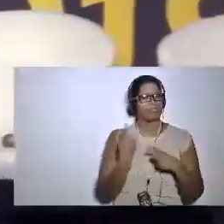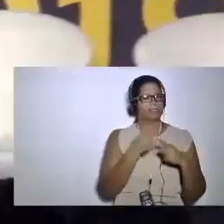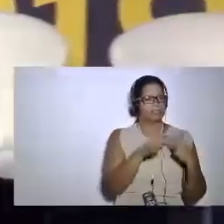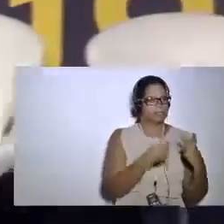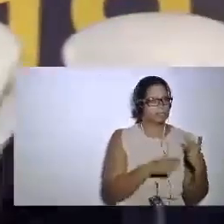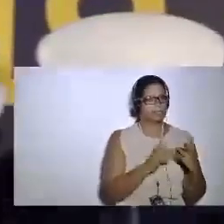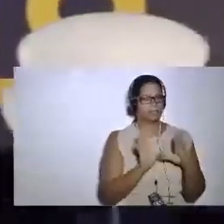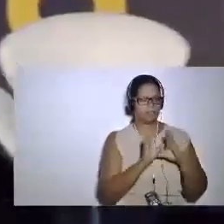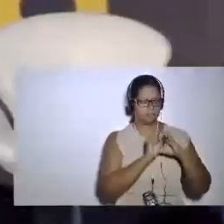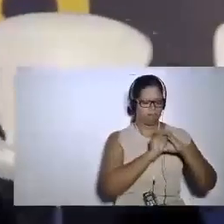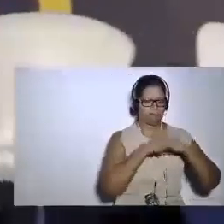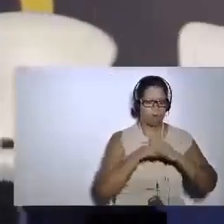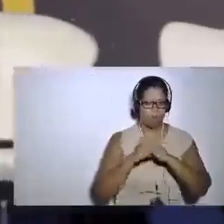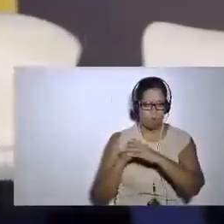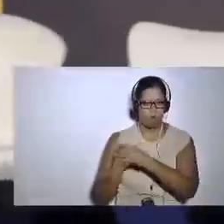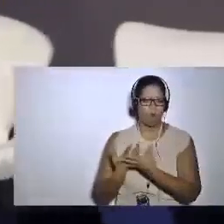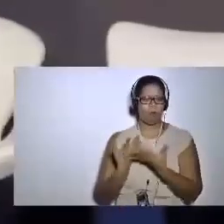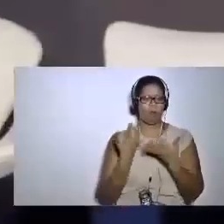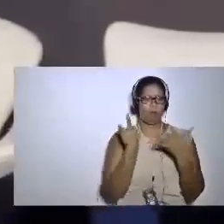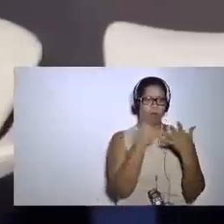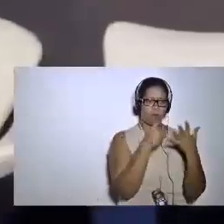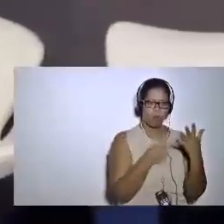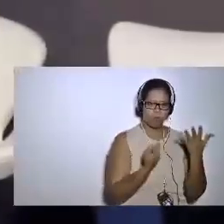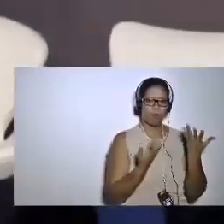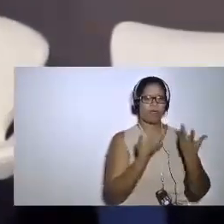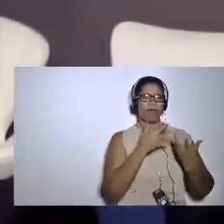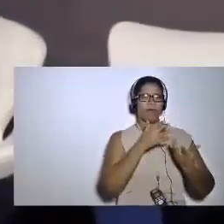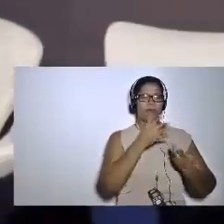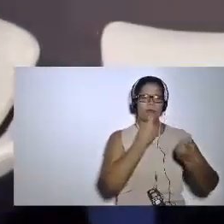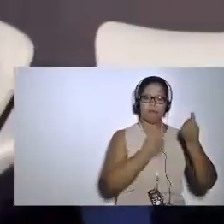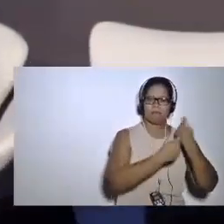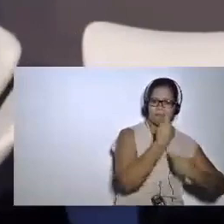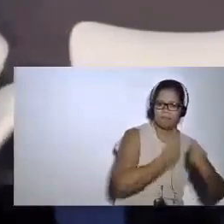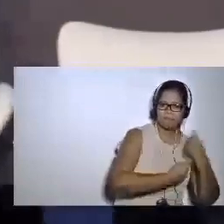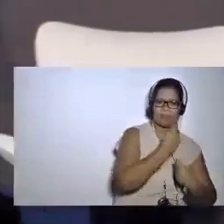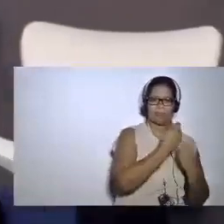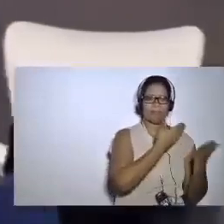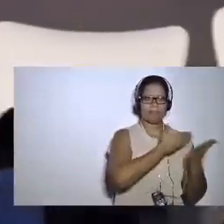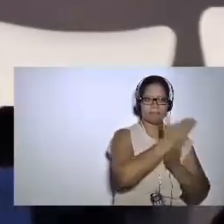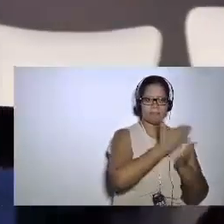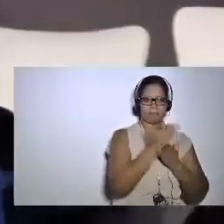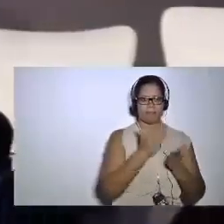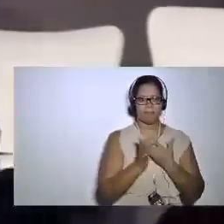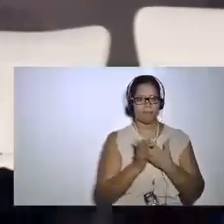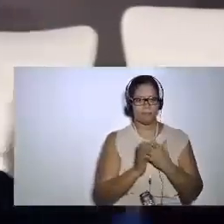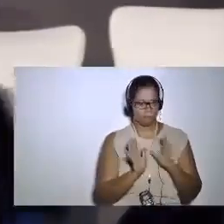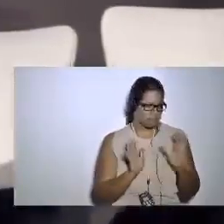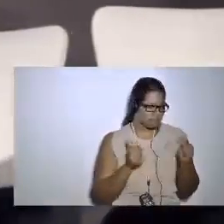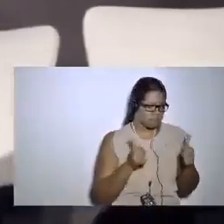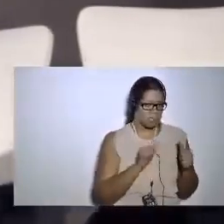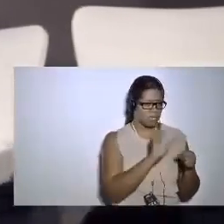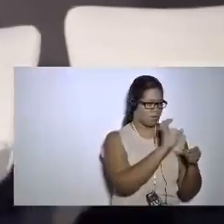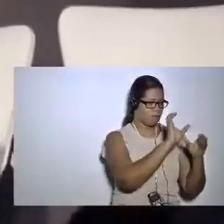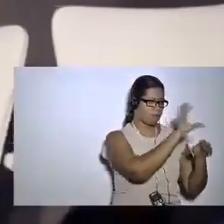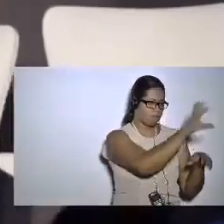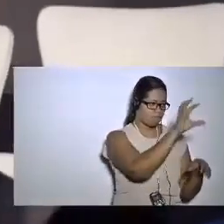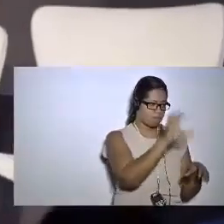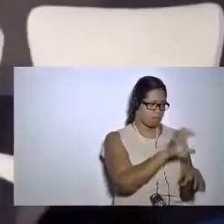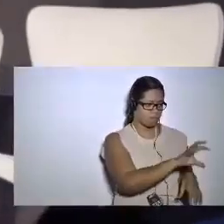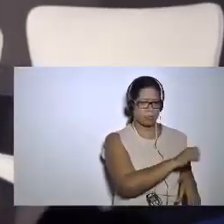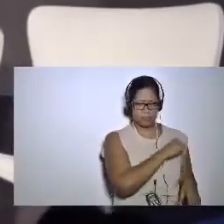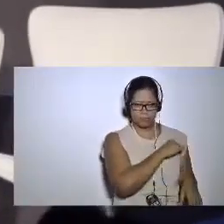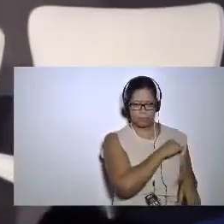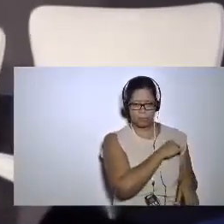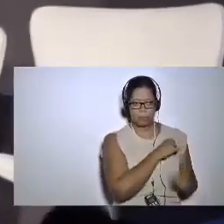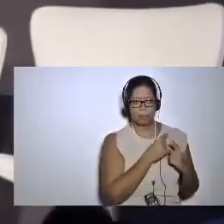autoridad de transportes, tenemos diferentes autoridades, entes para mercados financieros, pero ¿quién